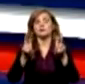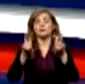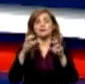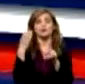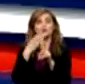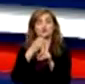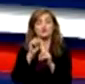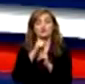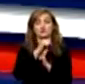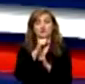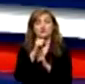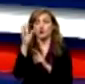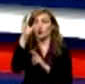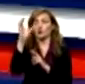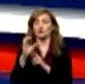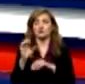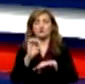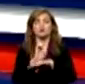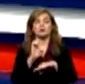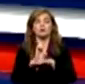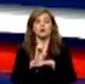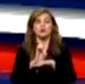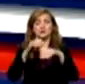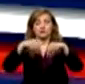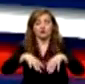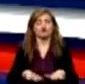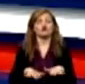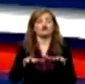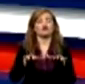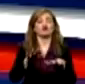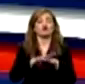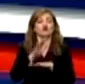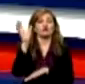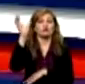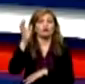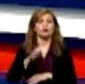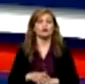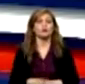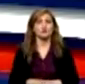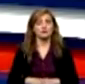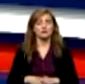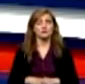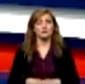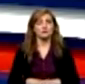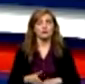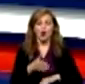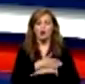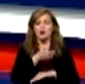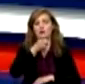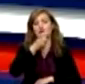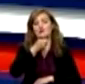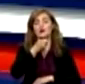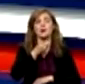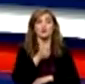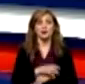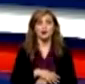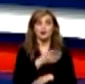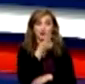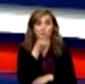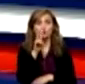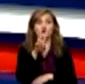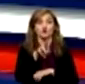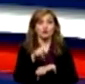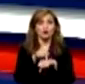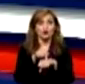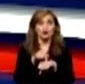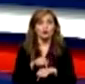crítica situación de la costa ecuatoriana debido a las inundaciones por este temporal invernal. Lo hizo hace pocos minutos en nuestro espacio de los desayunos de